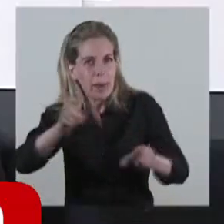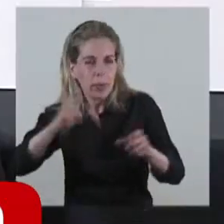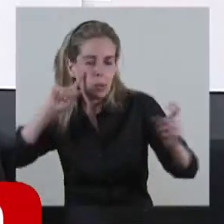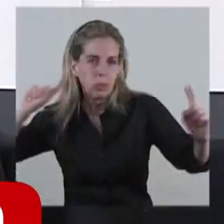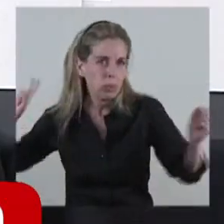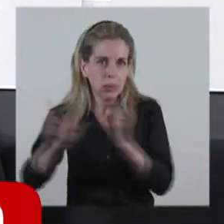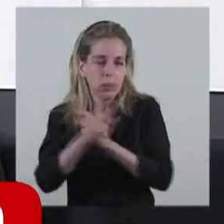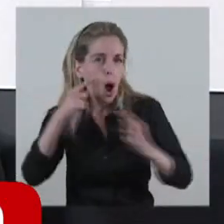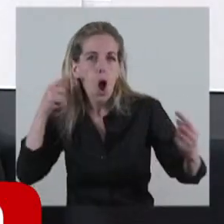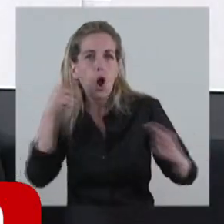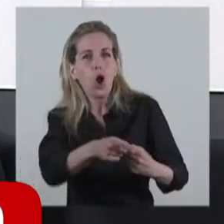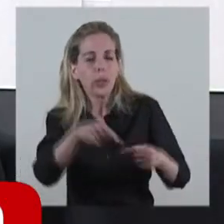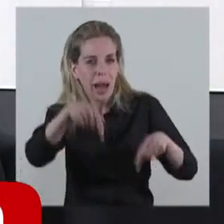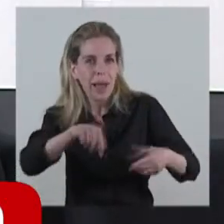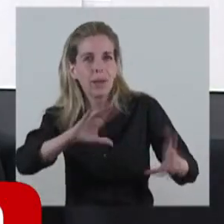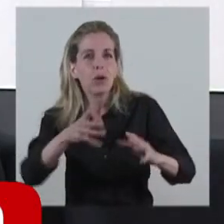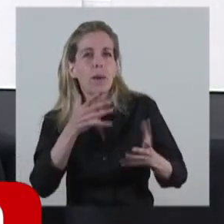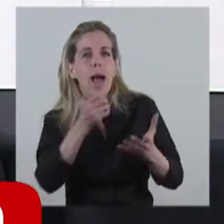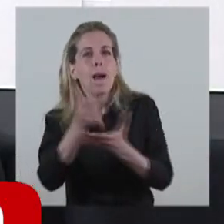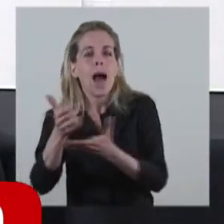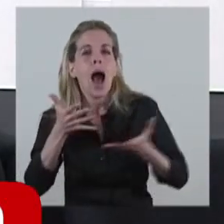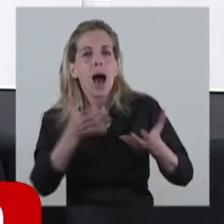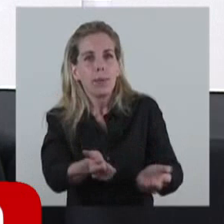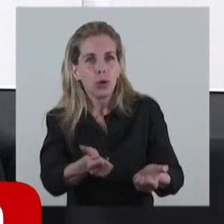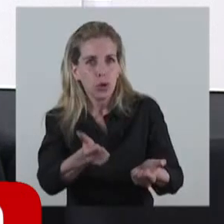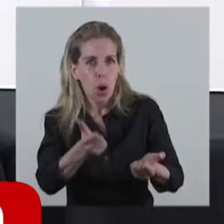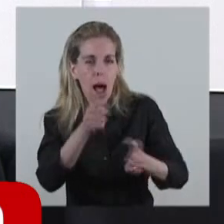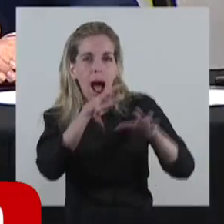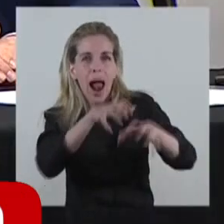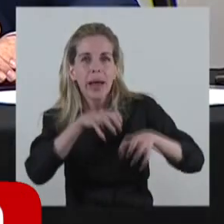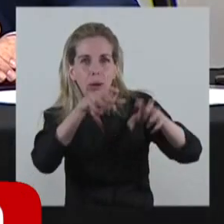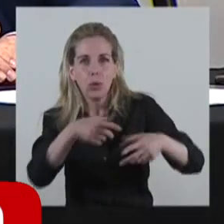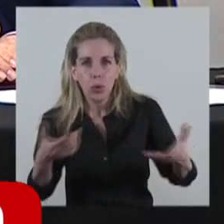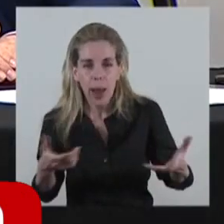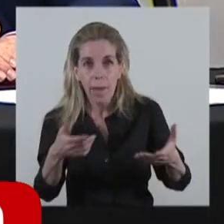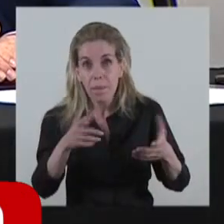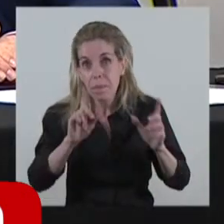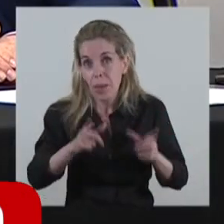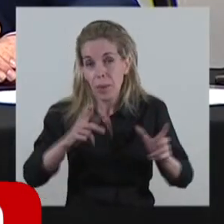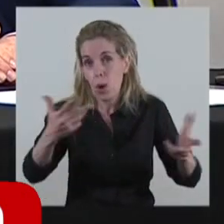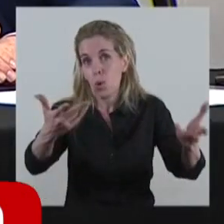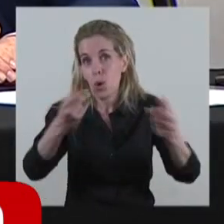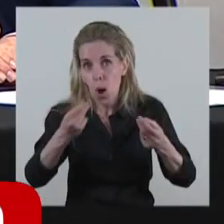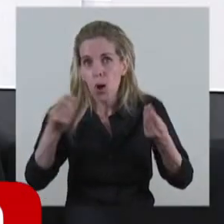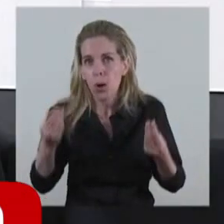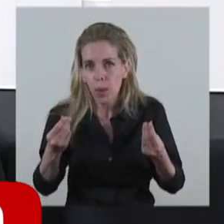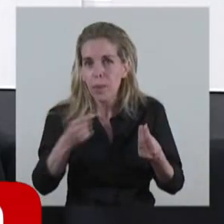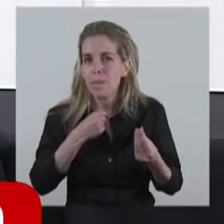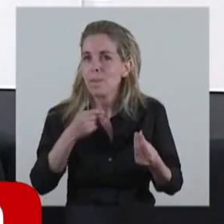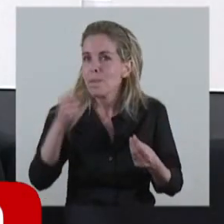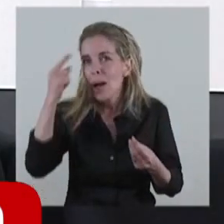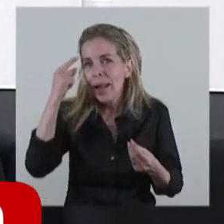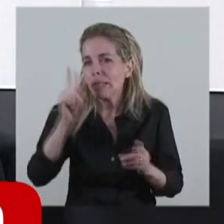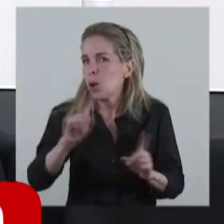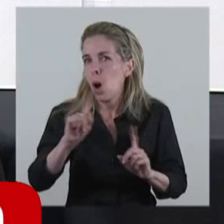este tipo de apoyo a la pequeña y mediana agricultura. No creo que piensen lo mismo